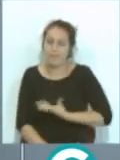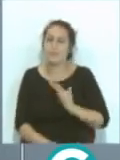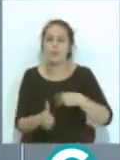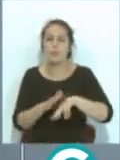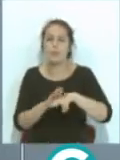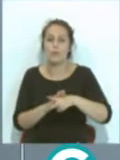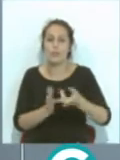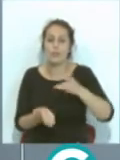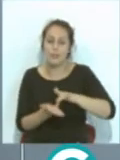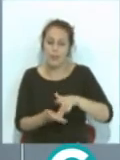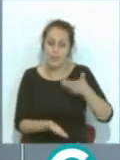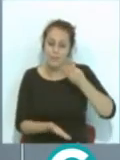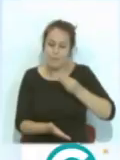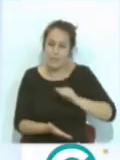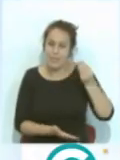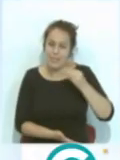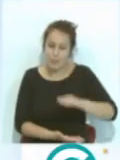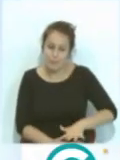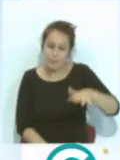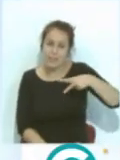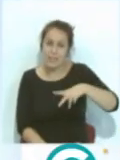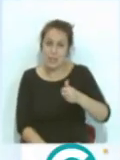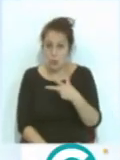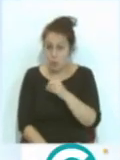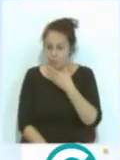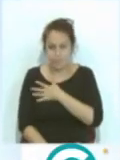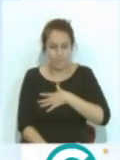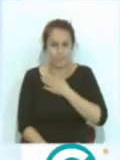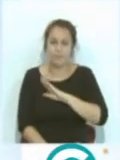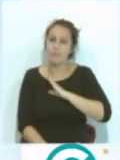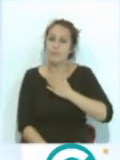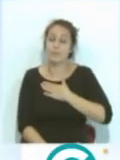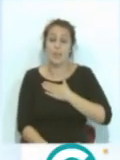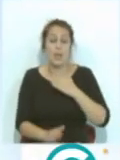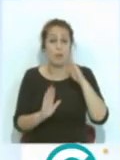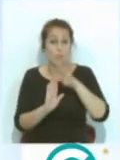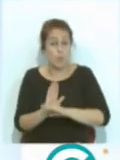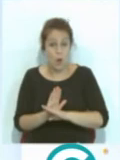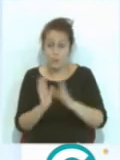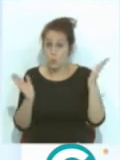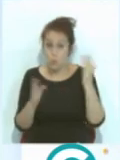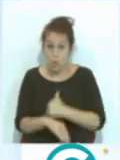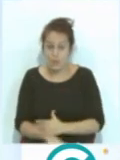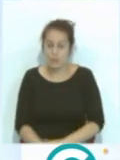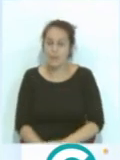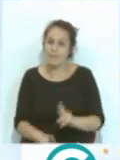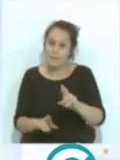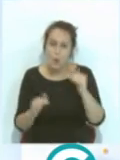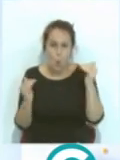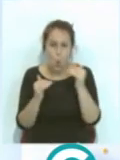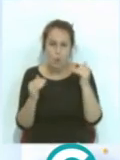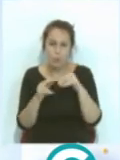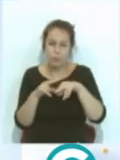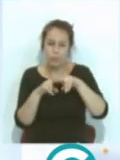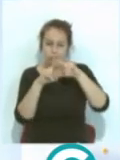desde cuando éramos chicos. Nacho, ha sido un placer. Mañana no tenemos un marino amarillo. Esperemos que el jueves analicemos